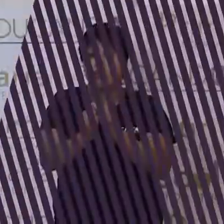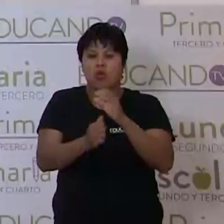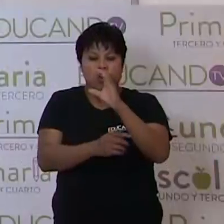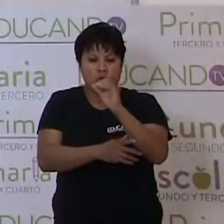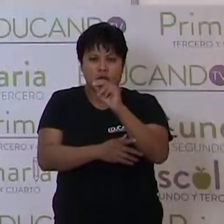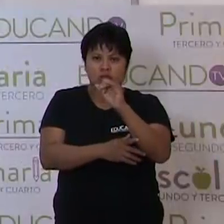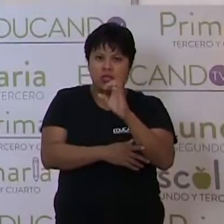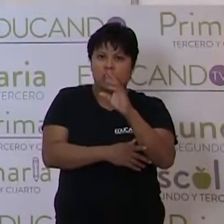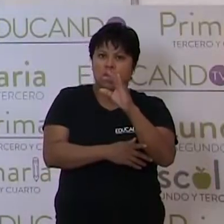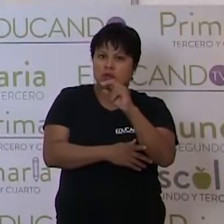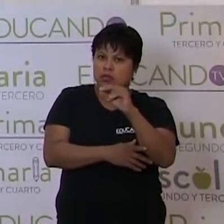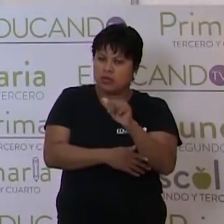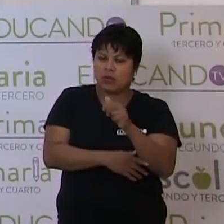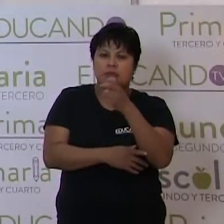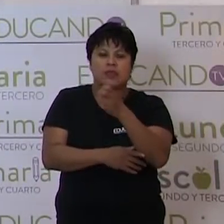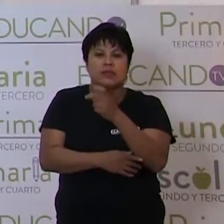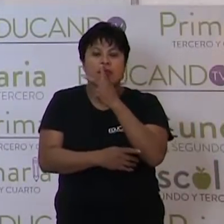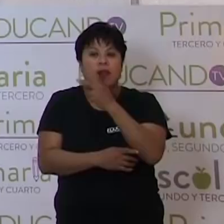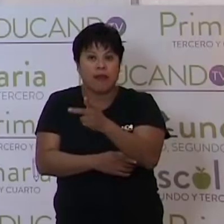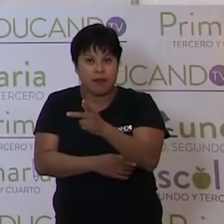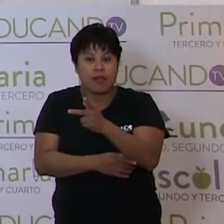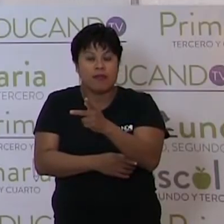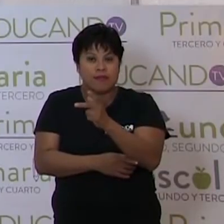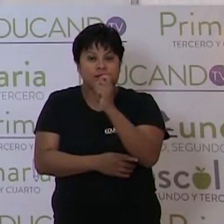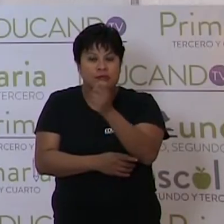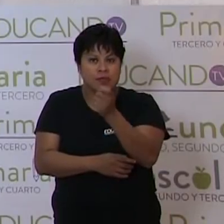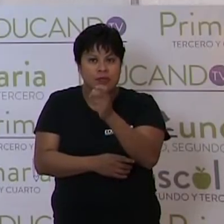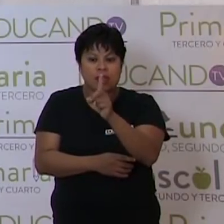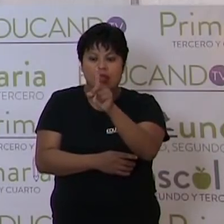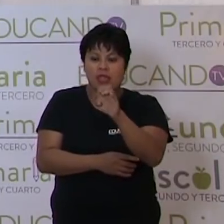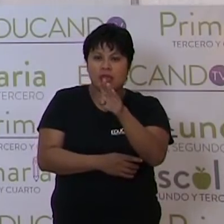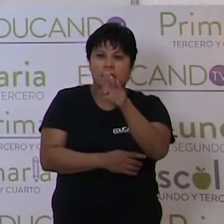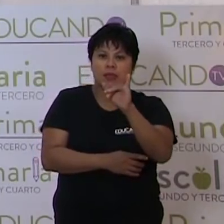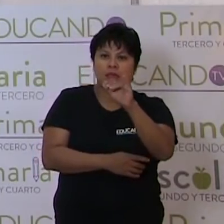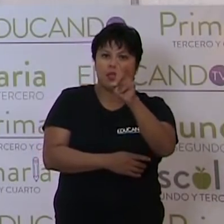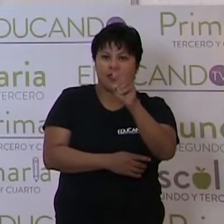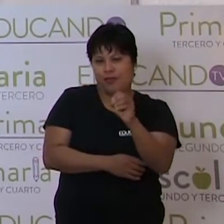Si se dan cuenta, es la palabra debido.